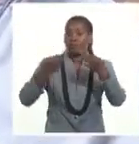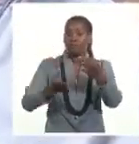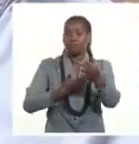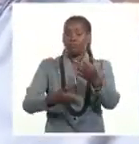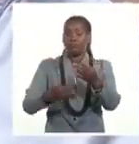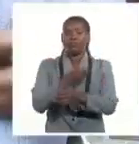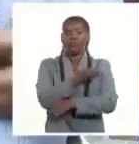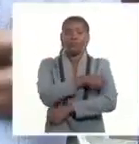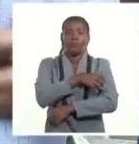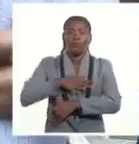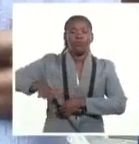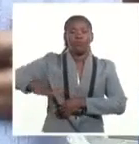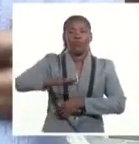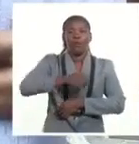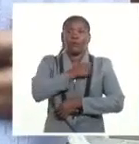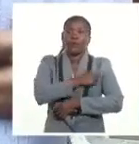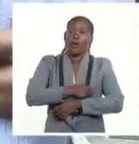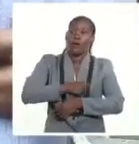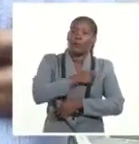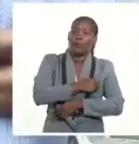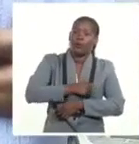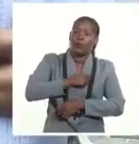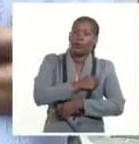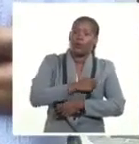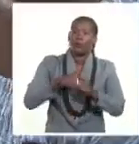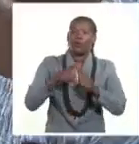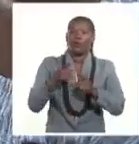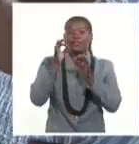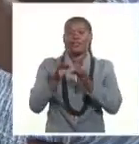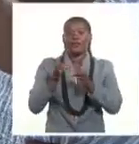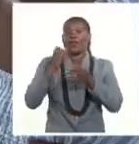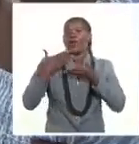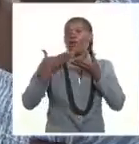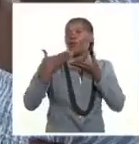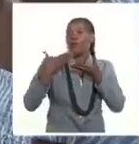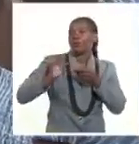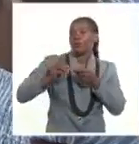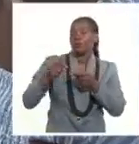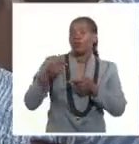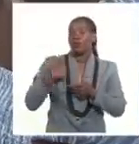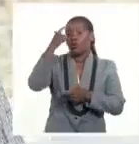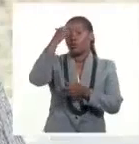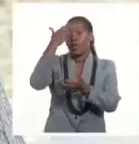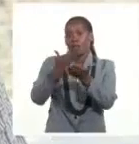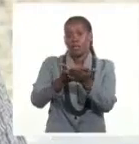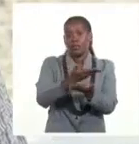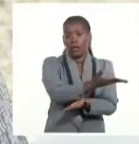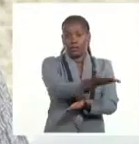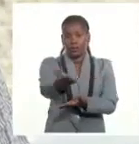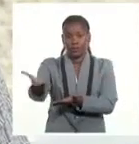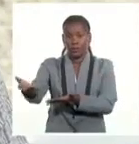reflejaba con sus personajes todo muy bien diseñado. Y agradezco a todos esta presencia de ustedes, que no es otra cosa que